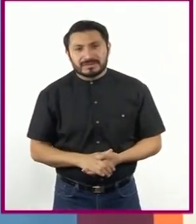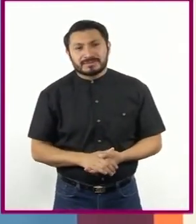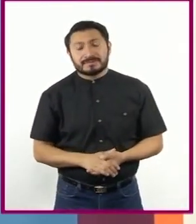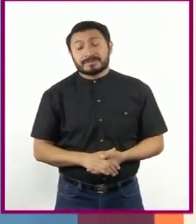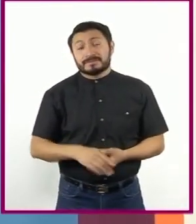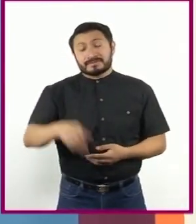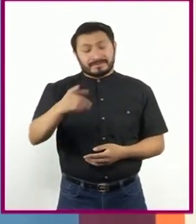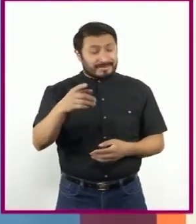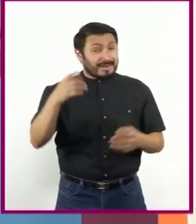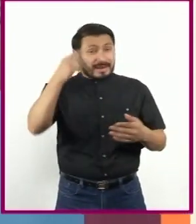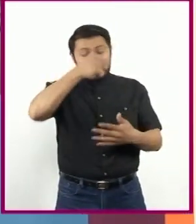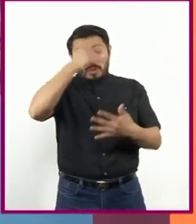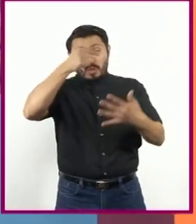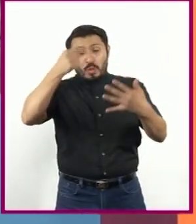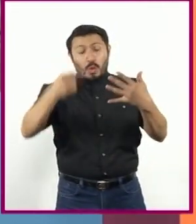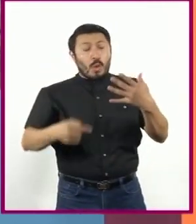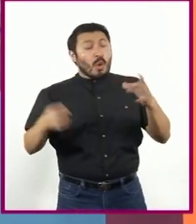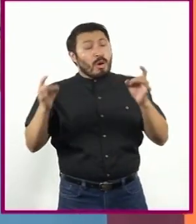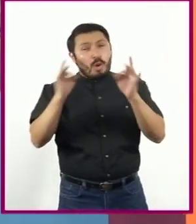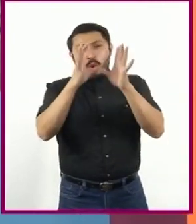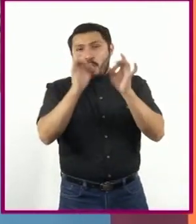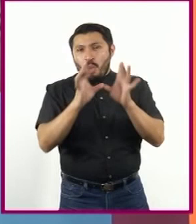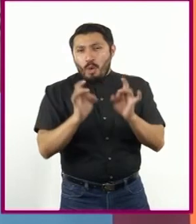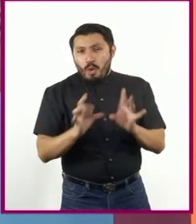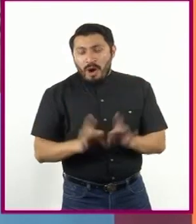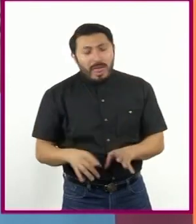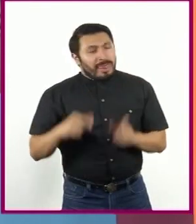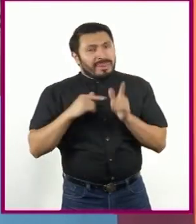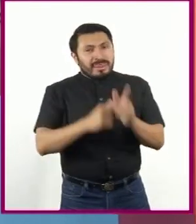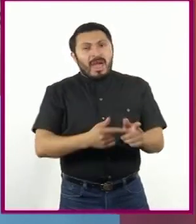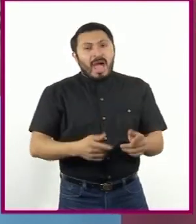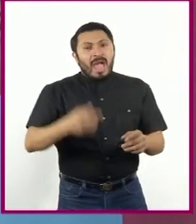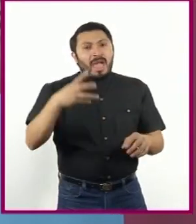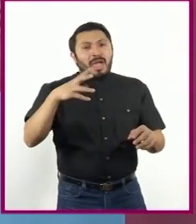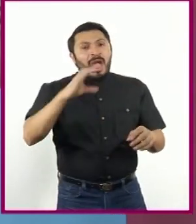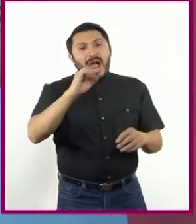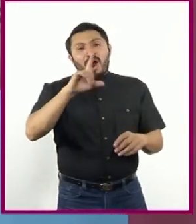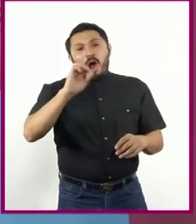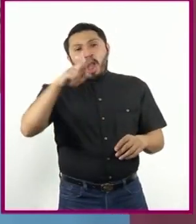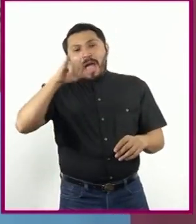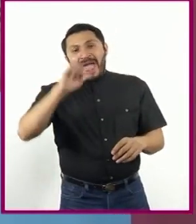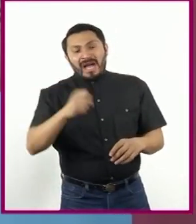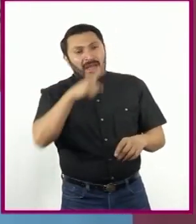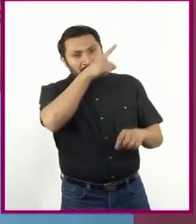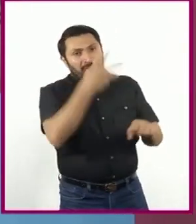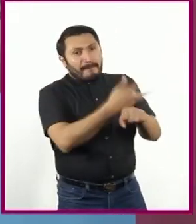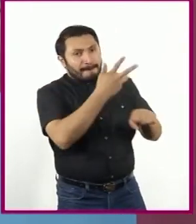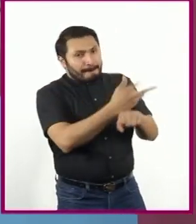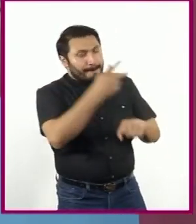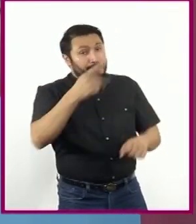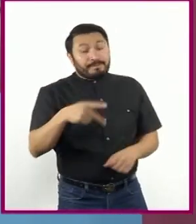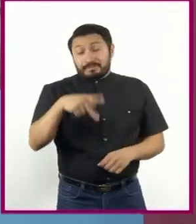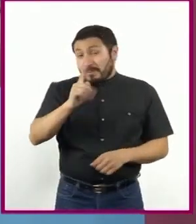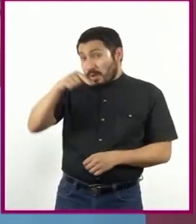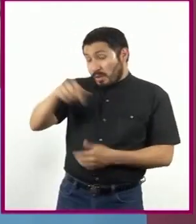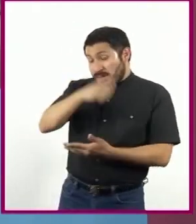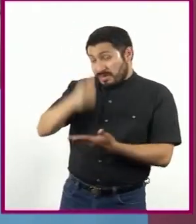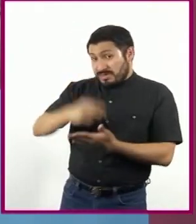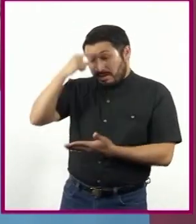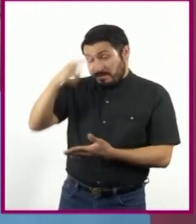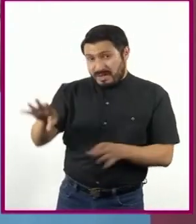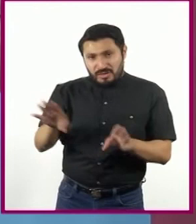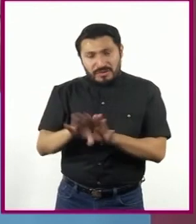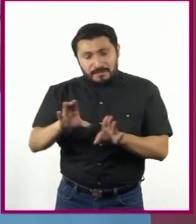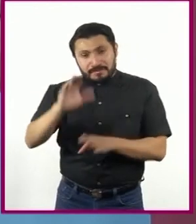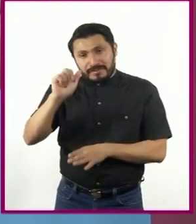Estos acontecimientos no dejaron de propagarse en las colonias americanas. En la Ciudad de México, tras la abdicación